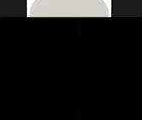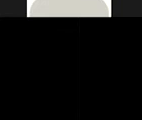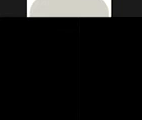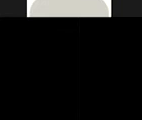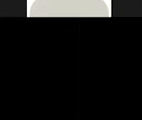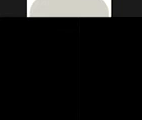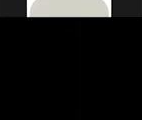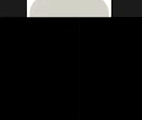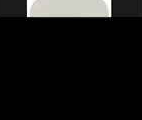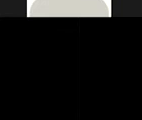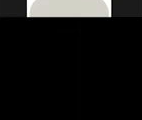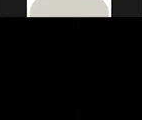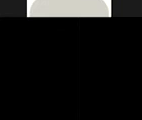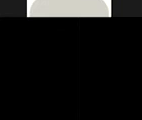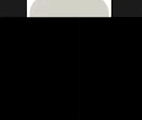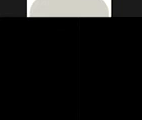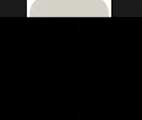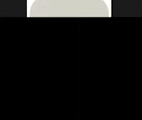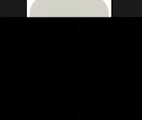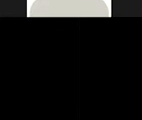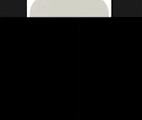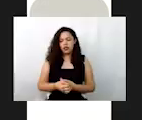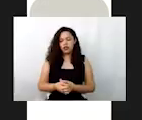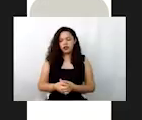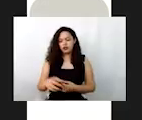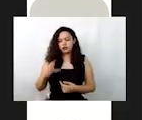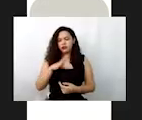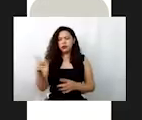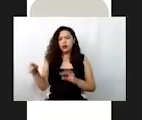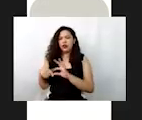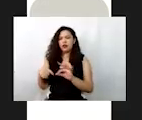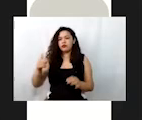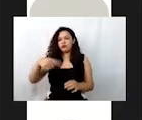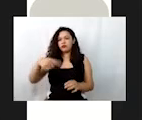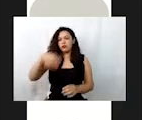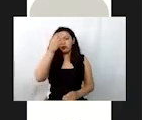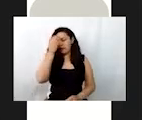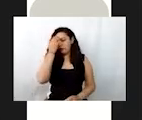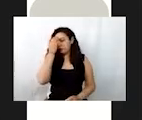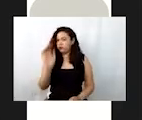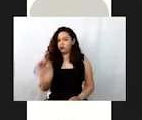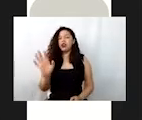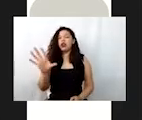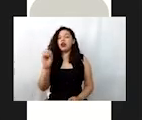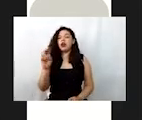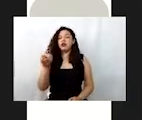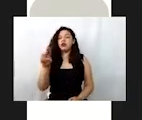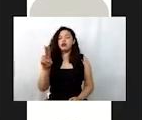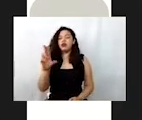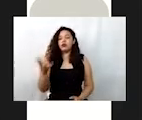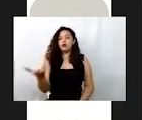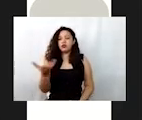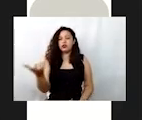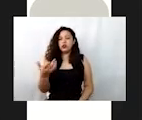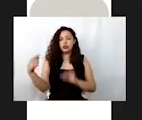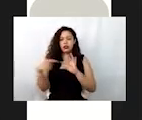o la población de a pie. Hay una guía que si no la conocen es esta que hizo Naciones Unidas, la guía de los vagos para